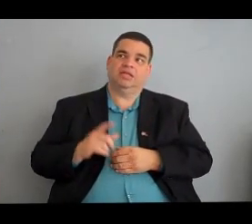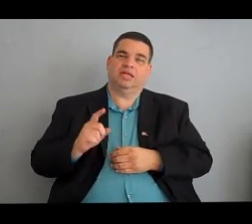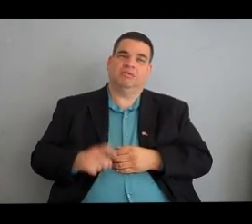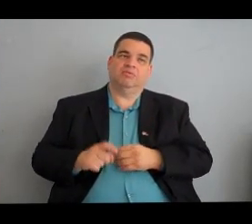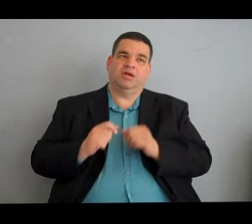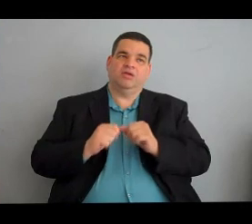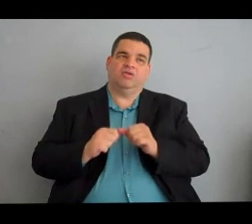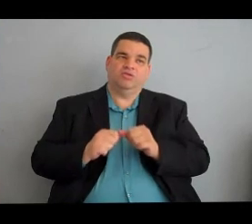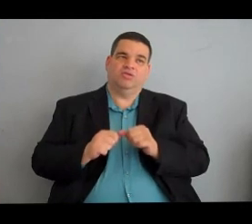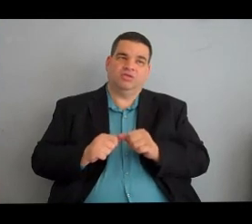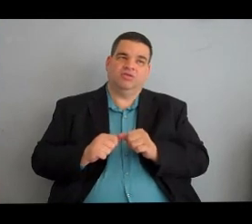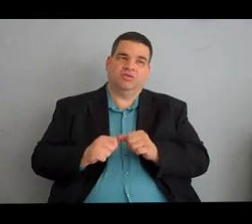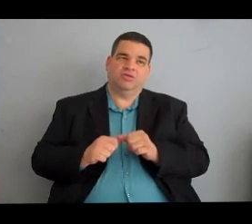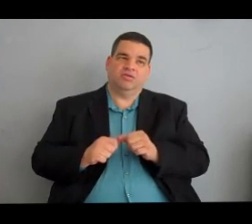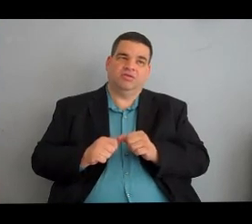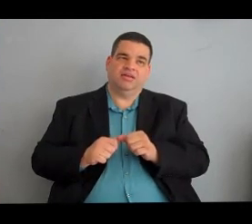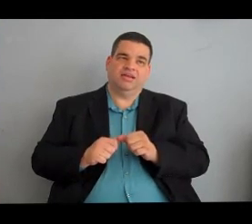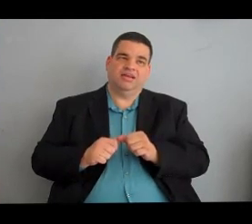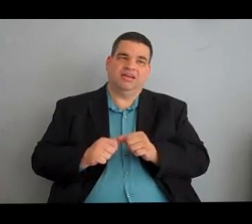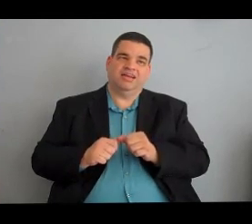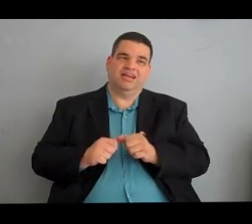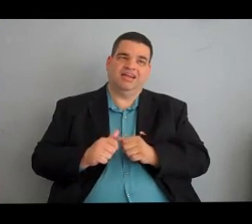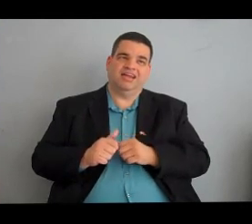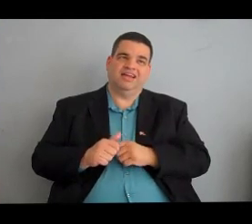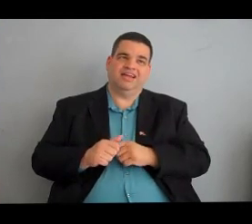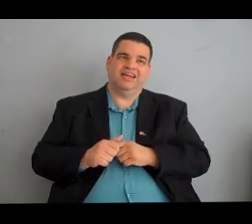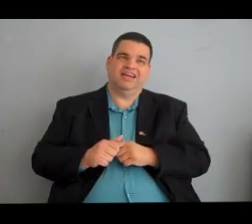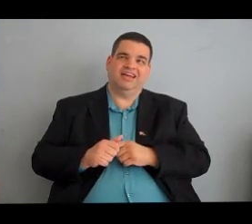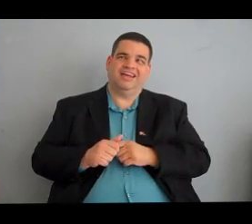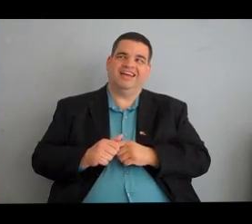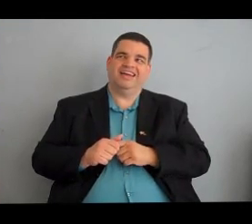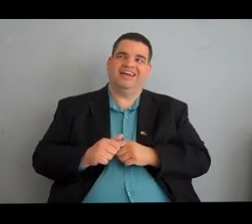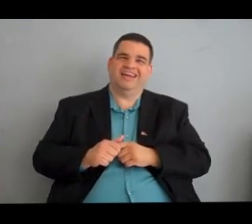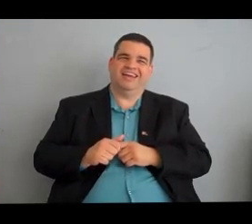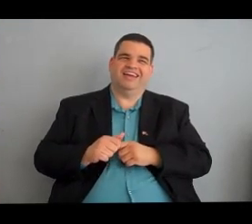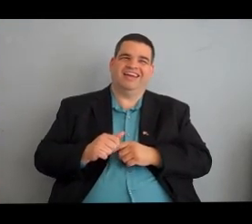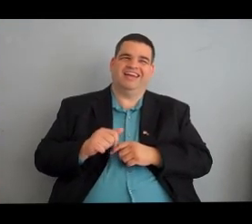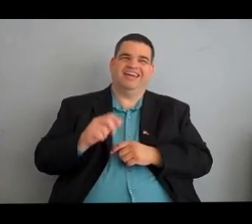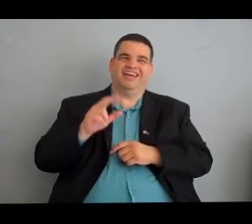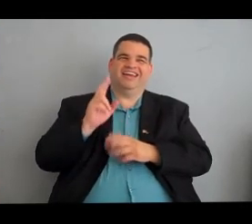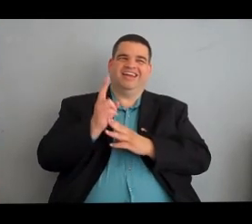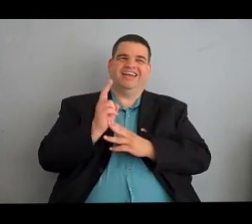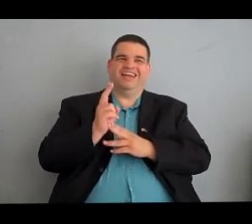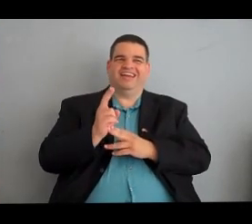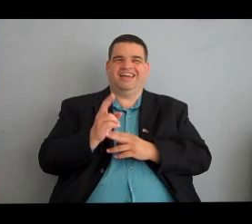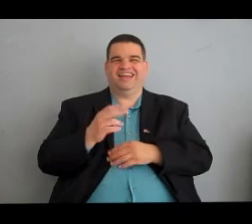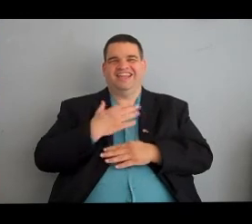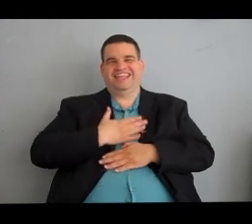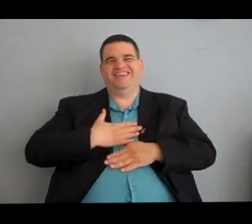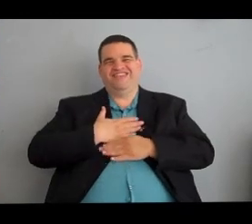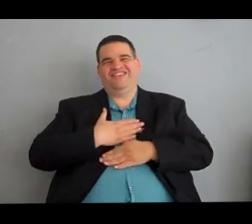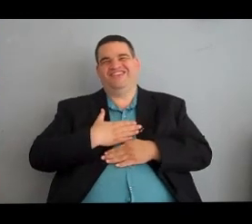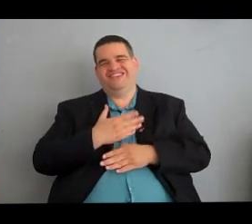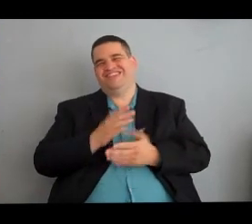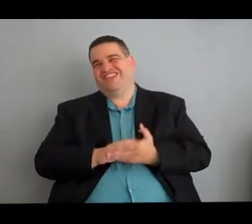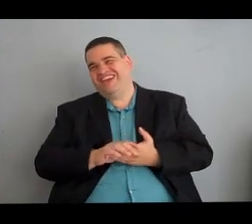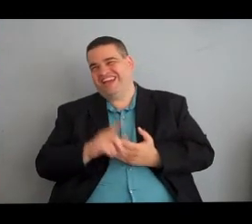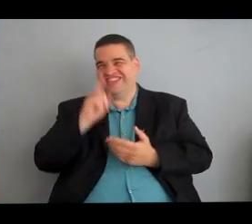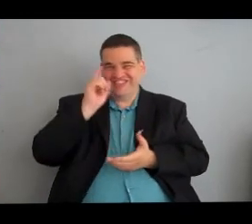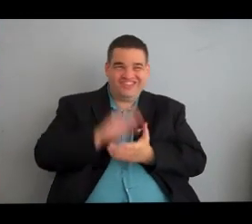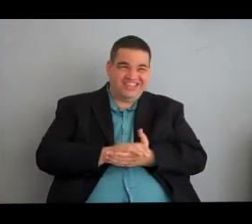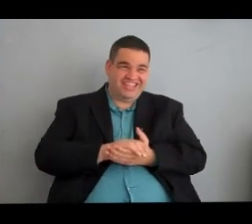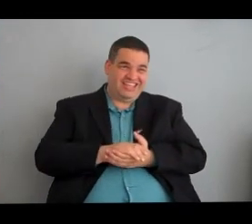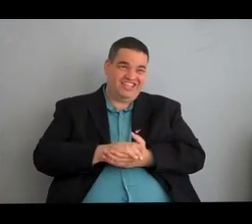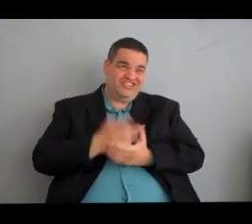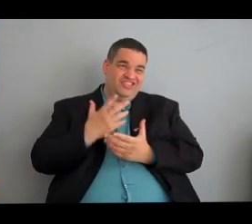estamos 22, gozando. ¿Qué? Dos. 22 minutos. Sí, pues, porque es que estamos gozando aquí, que tú te crees. Yo no quiero dejar de ir a estos dos señores